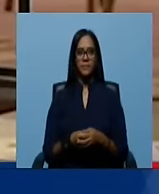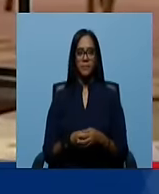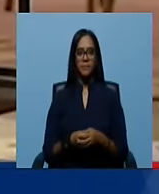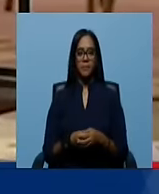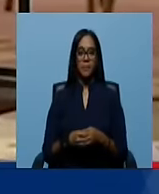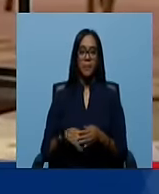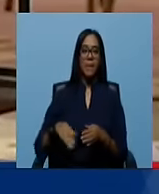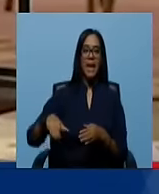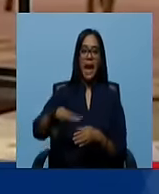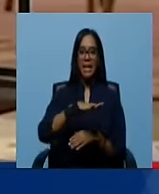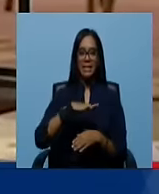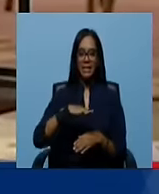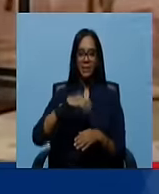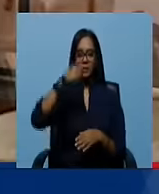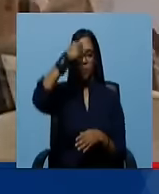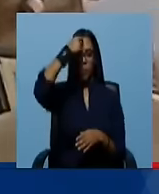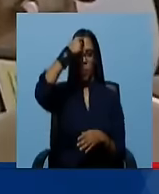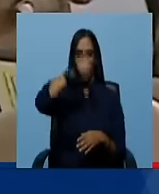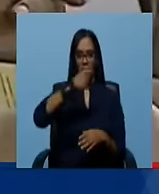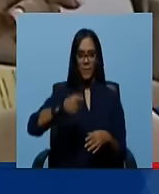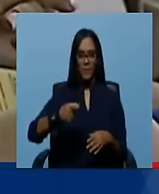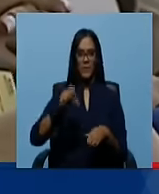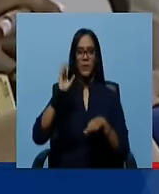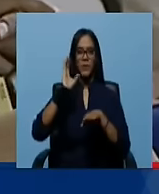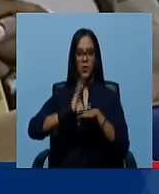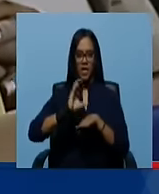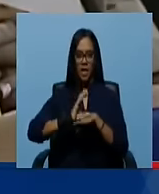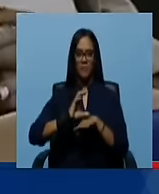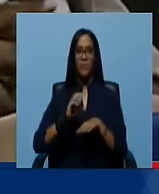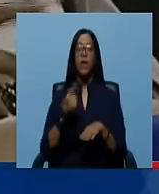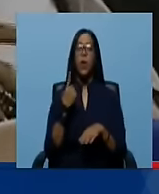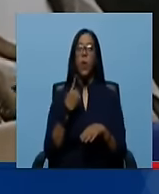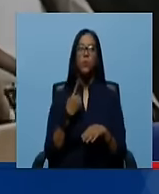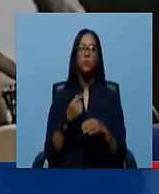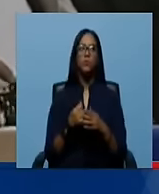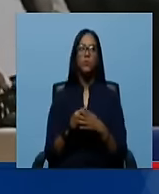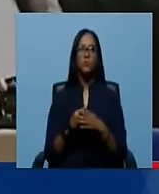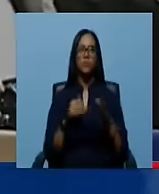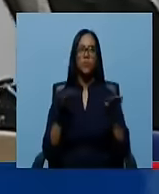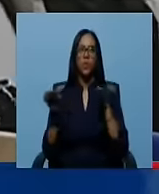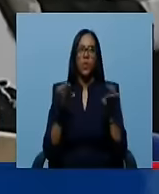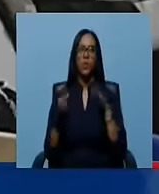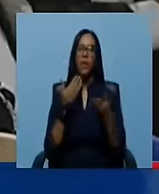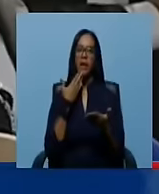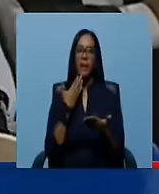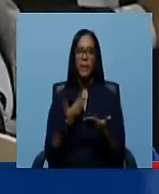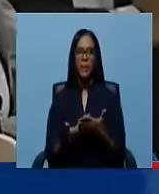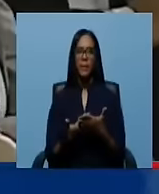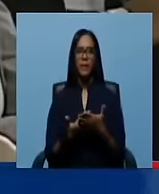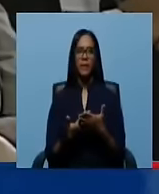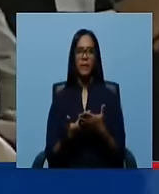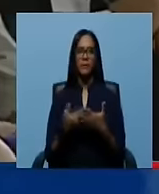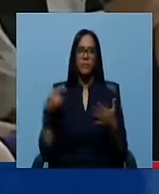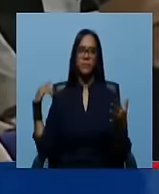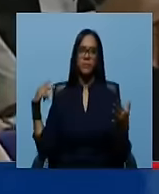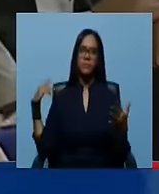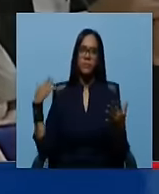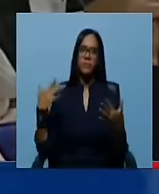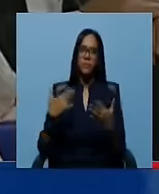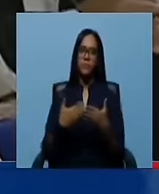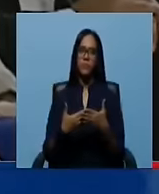plazas, pueblos, ciudades. Un turismo que permite la generación